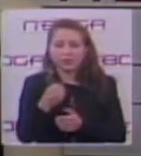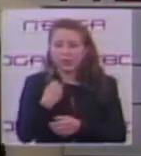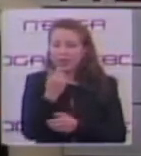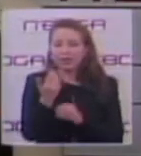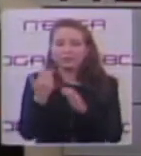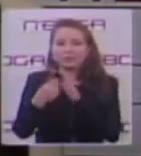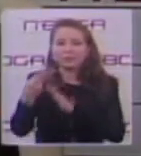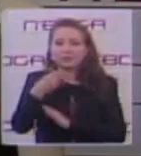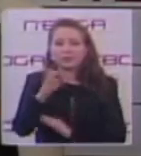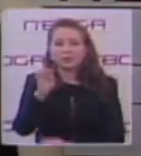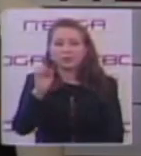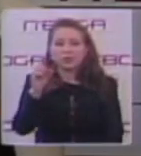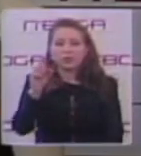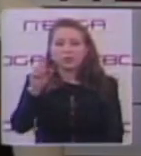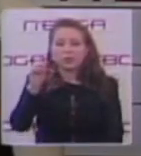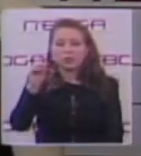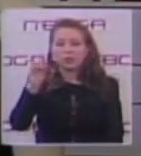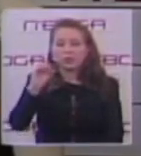mail, es